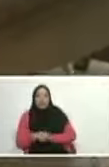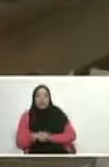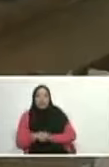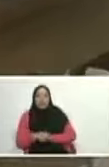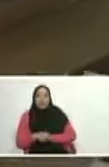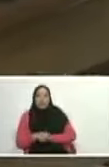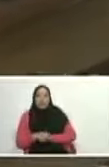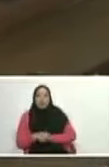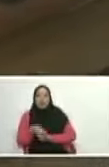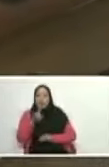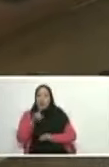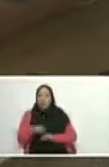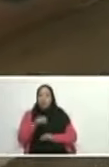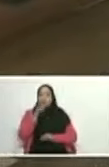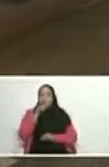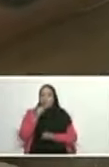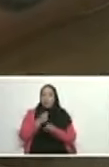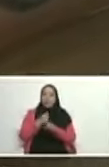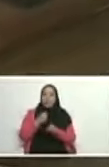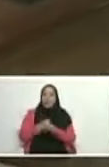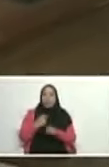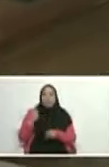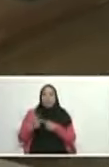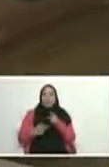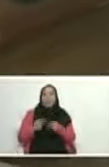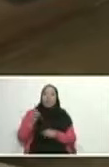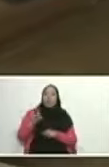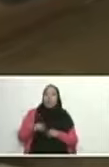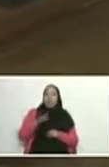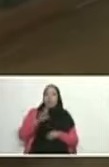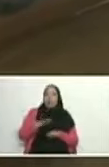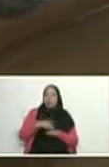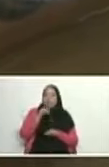Este está bellísimo. ¿Por qué?